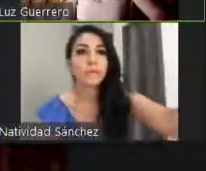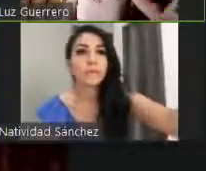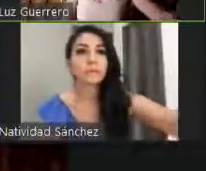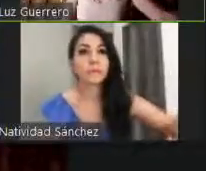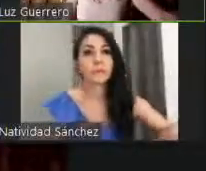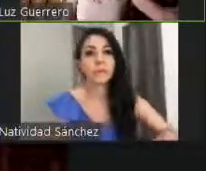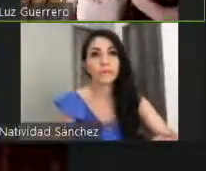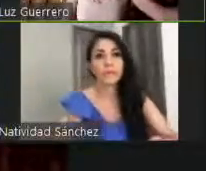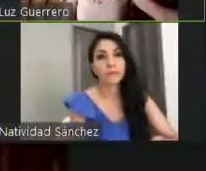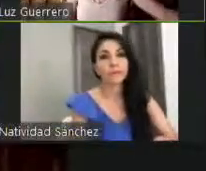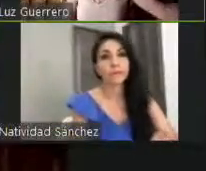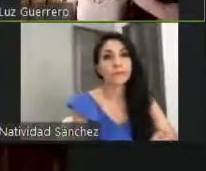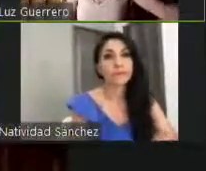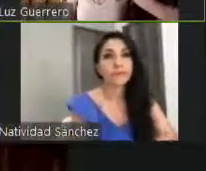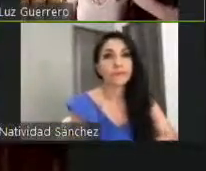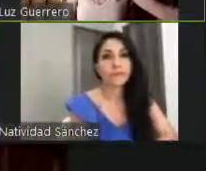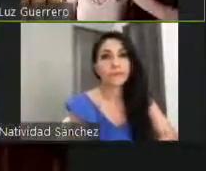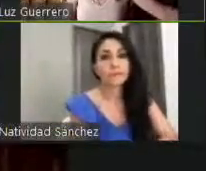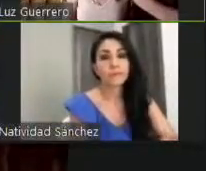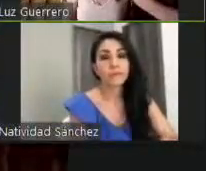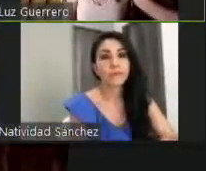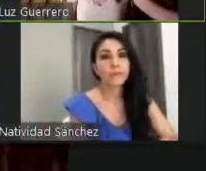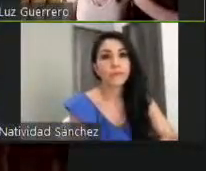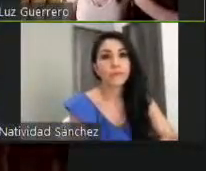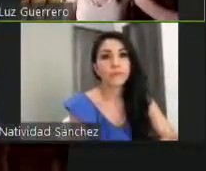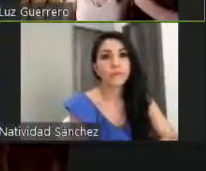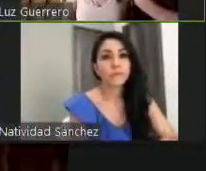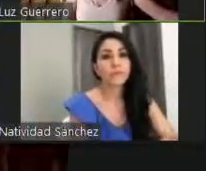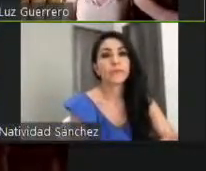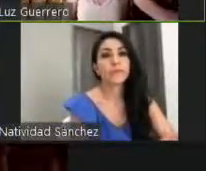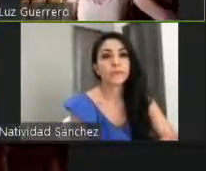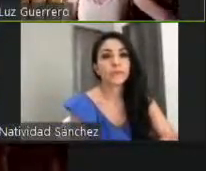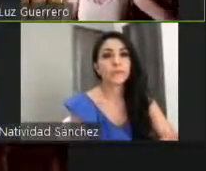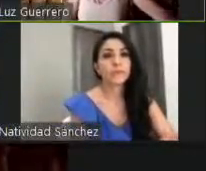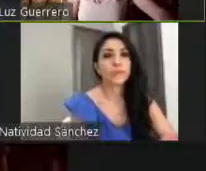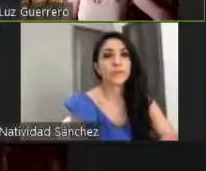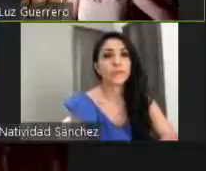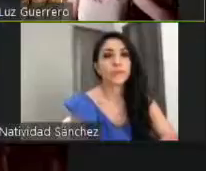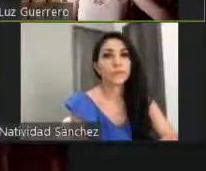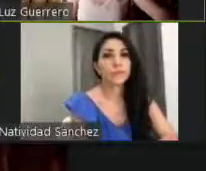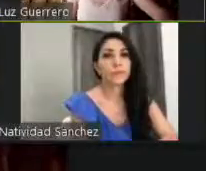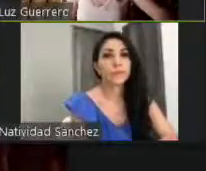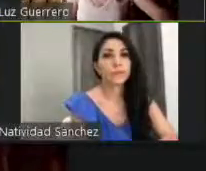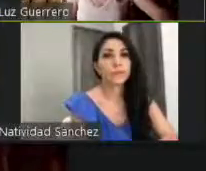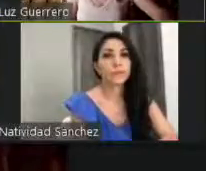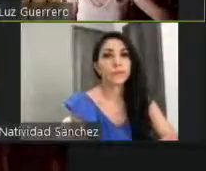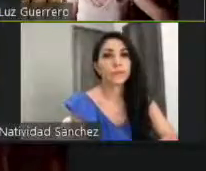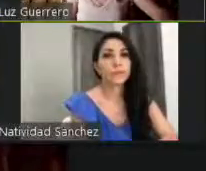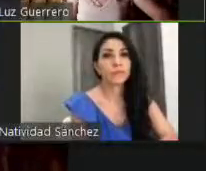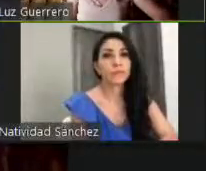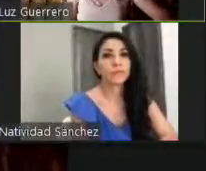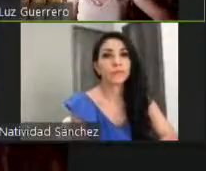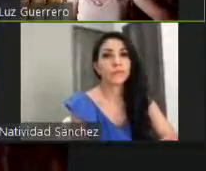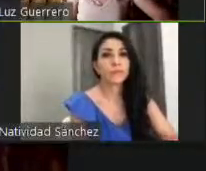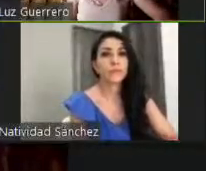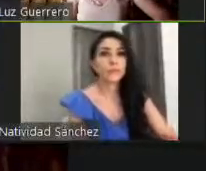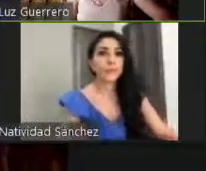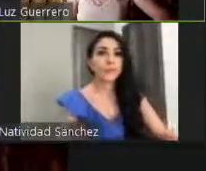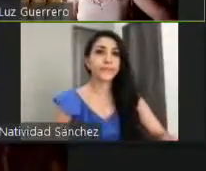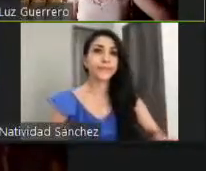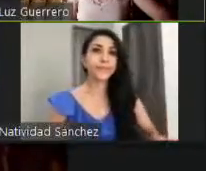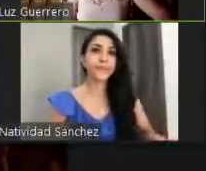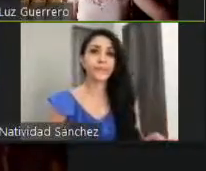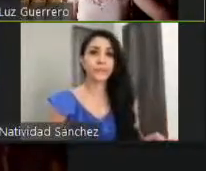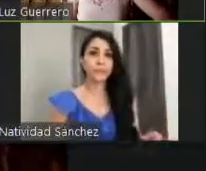analizando. Me imagino que mañana, pasado mañana, tendrán alguna respuesta, alguna información al respecto. Y también Martina Pérez Rendón informó